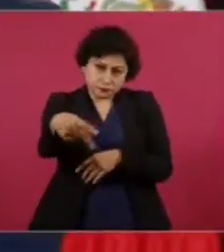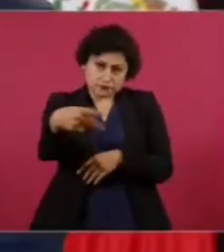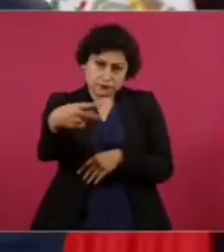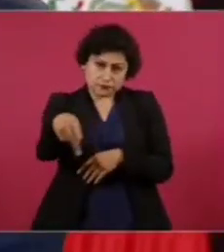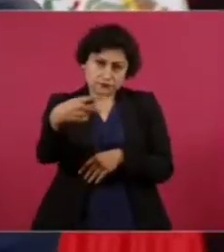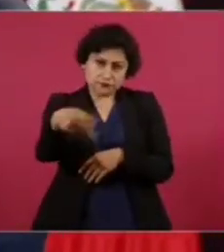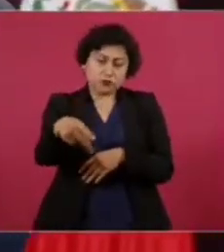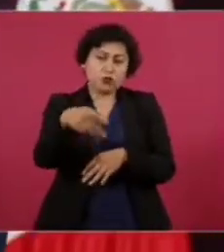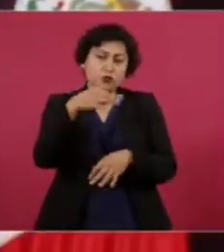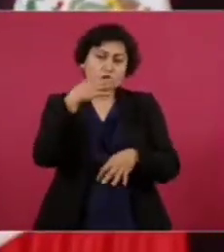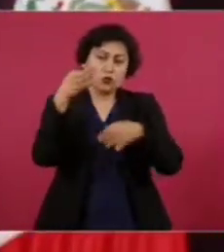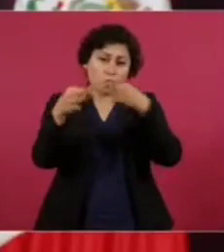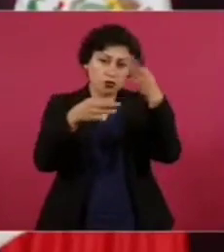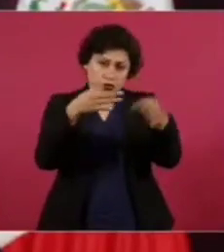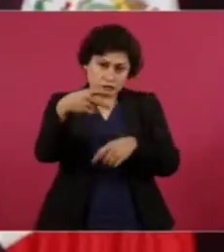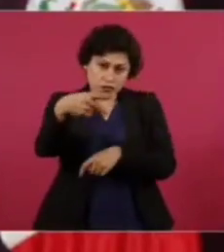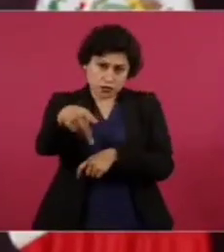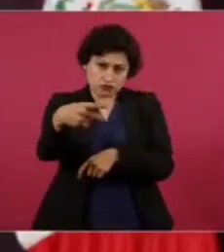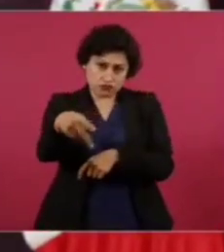estereotipos